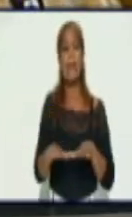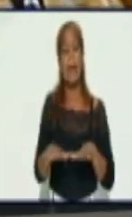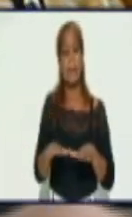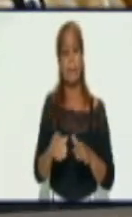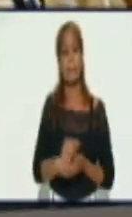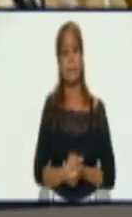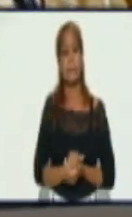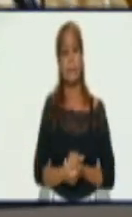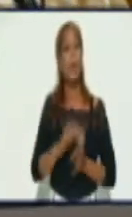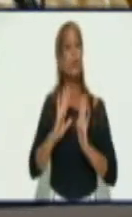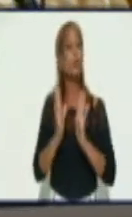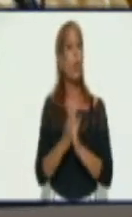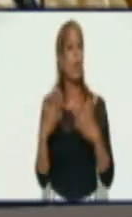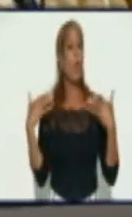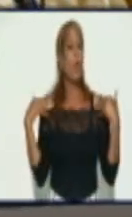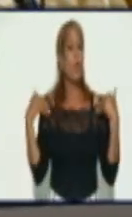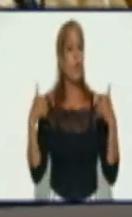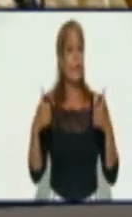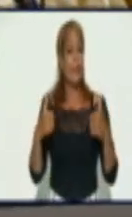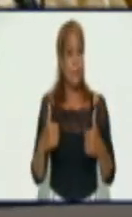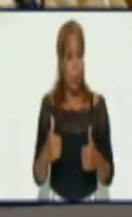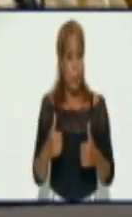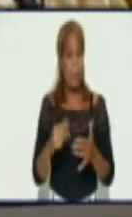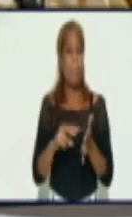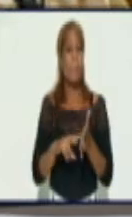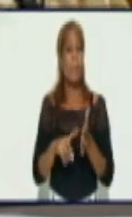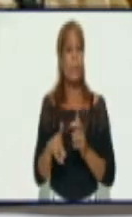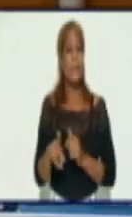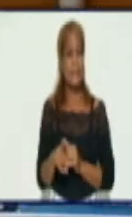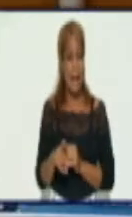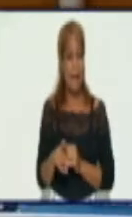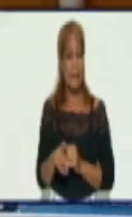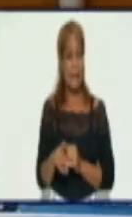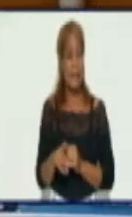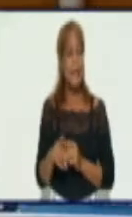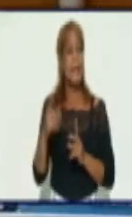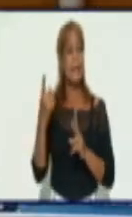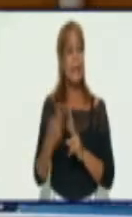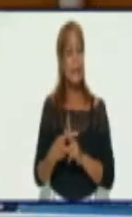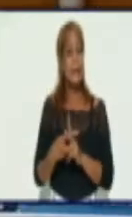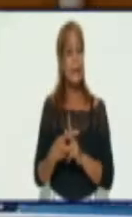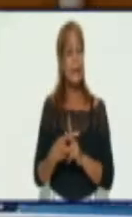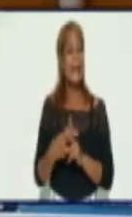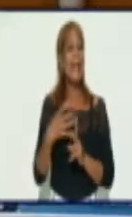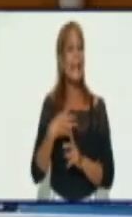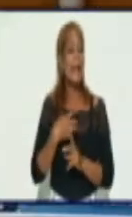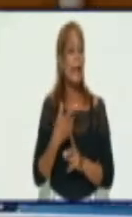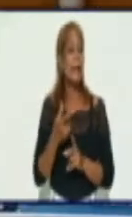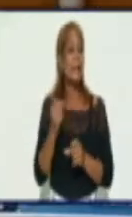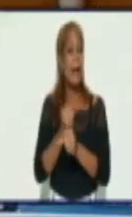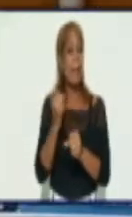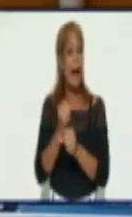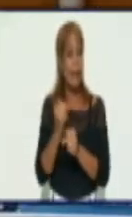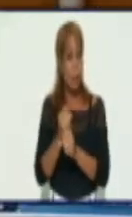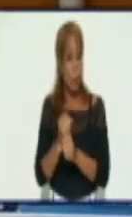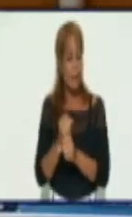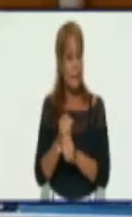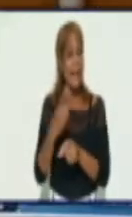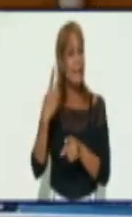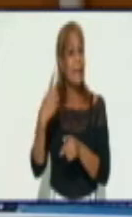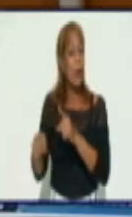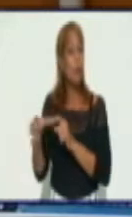los directores provinciales sectores que tienen trabajadores de un municipio que elaboran en otros son responsables